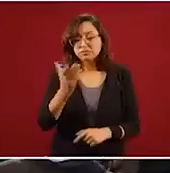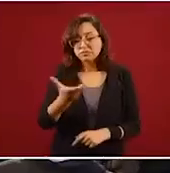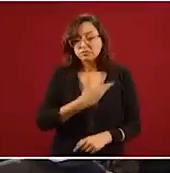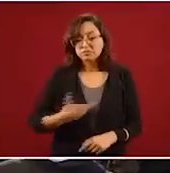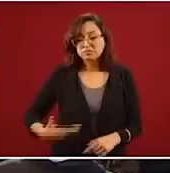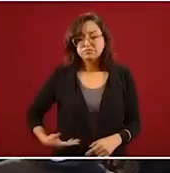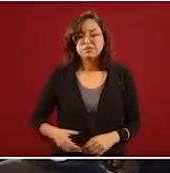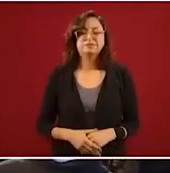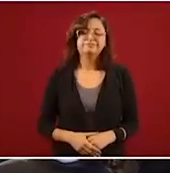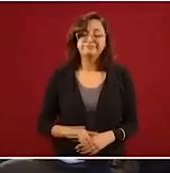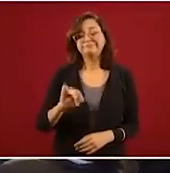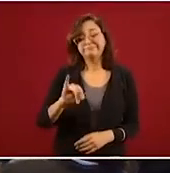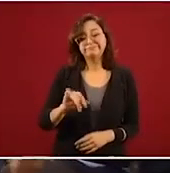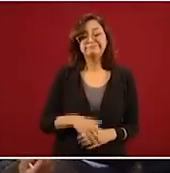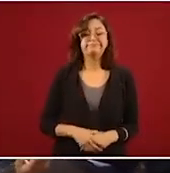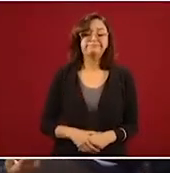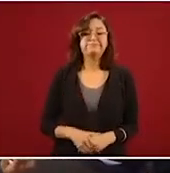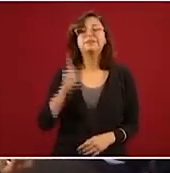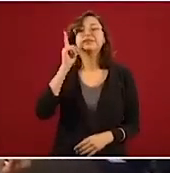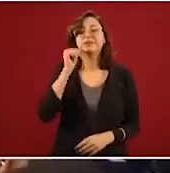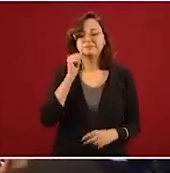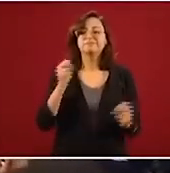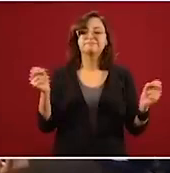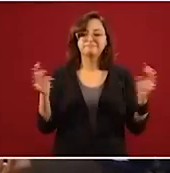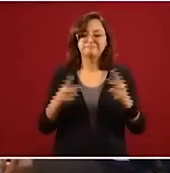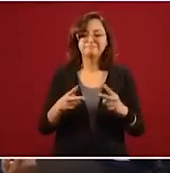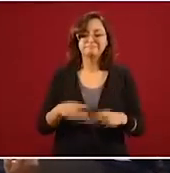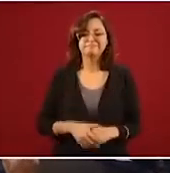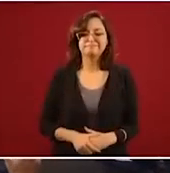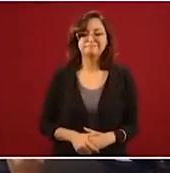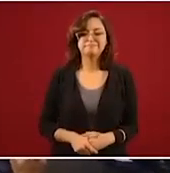nos vemos mañana. No, sí.